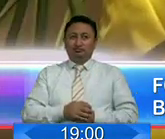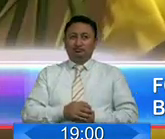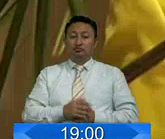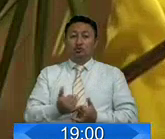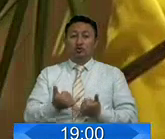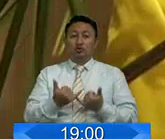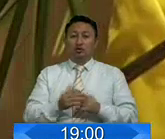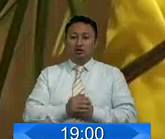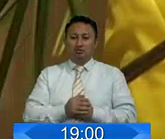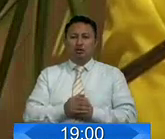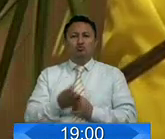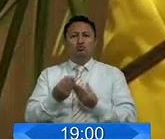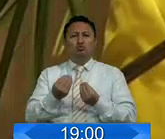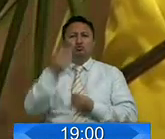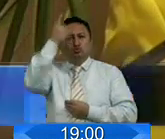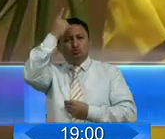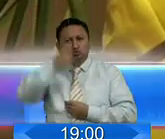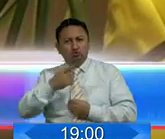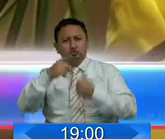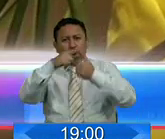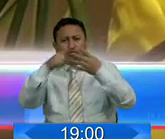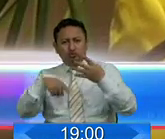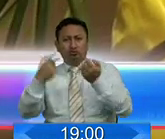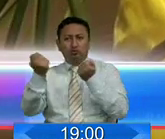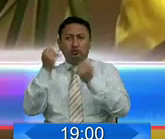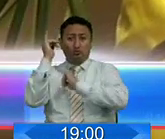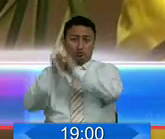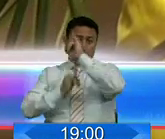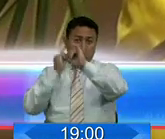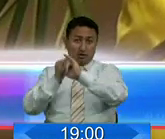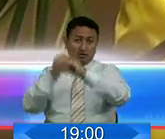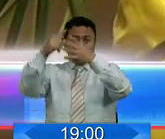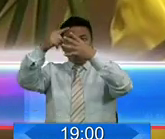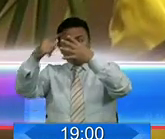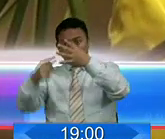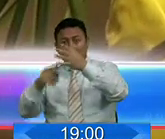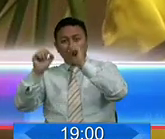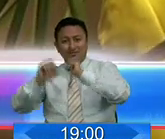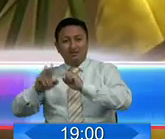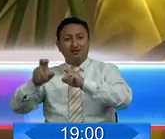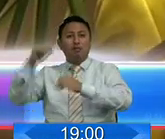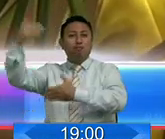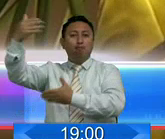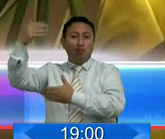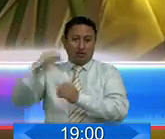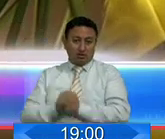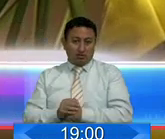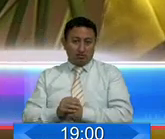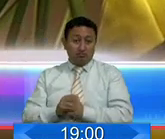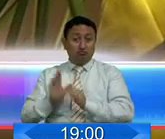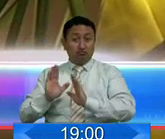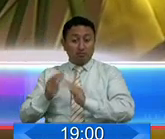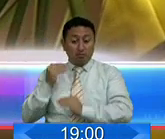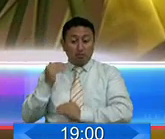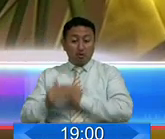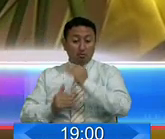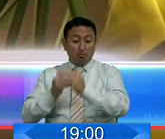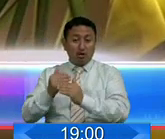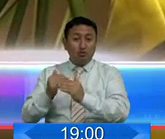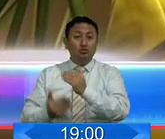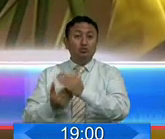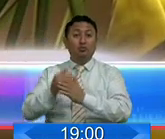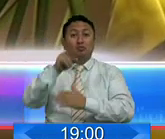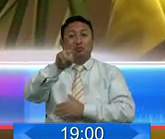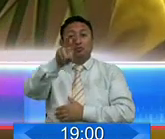de decisiones en las regulaciones a nivel internacional que tienen un componente político. Si se quería avanzar en la formulación de Basilea